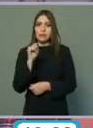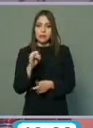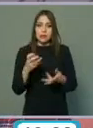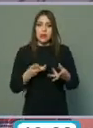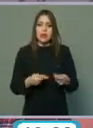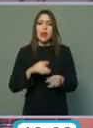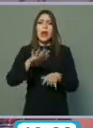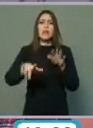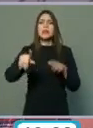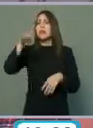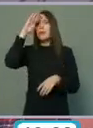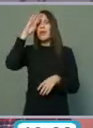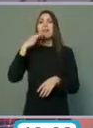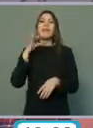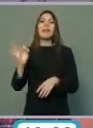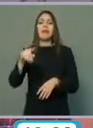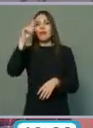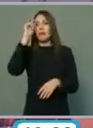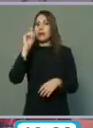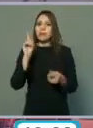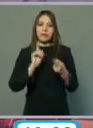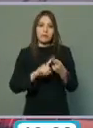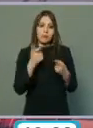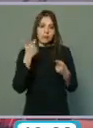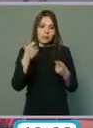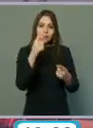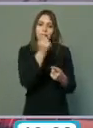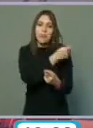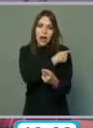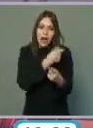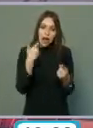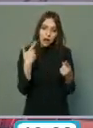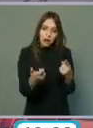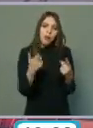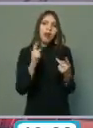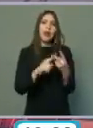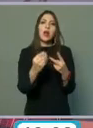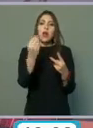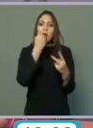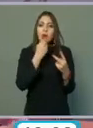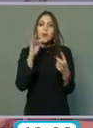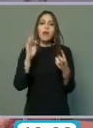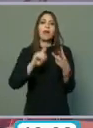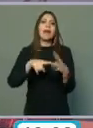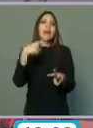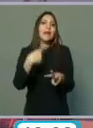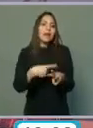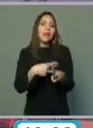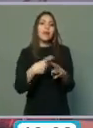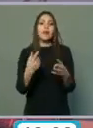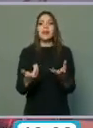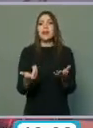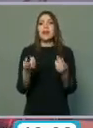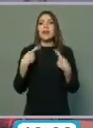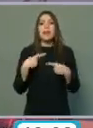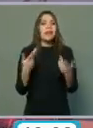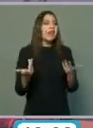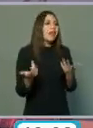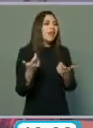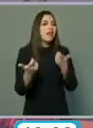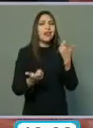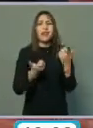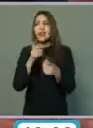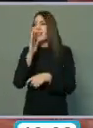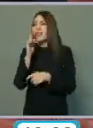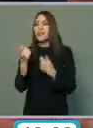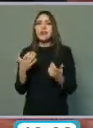el veterinario, las croquetas, si tiene alguna enfermedad crónica y demás, y entonces, ¿qué es más fácil para la gente? Pues le abren la puerta y se